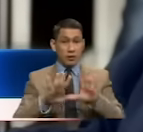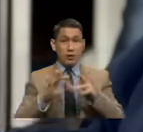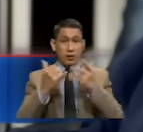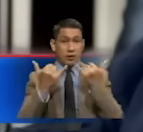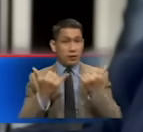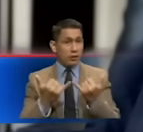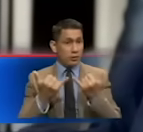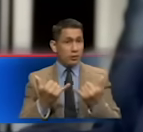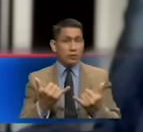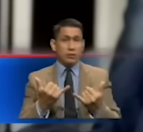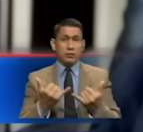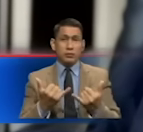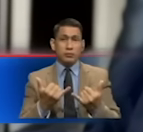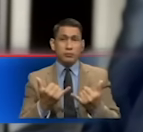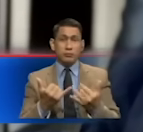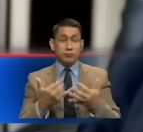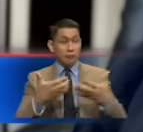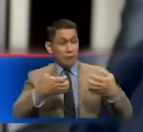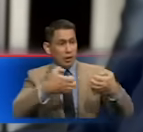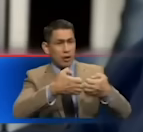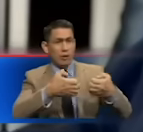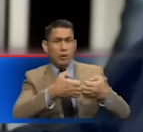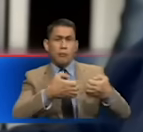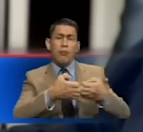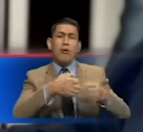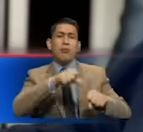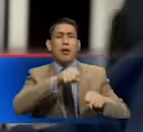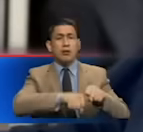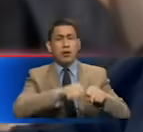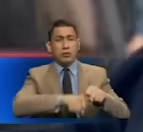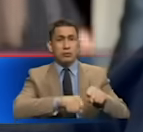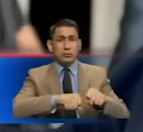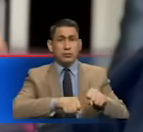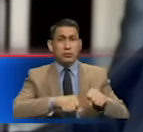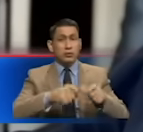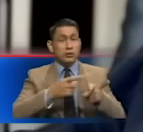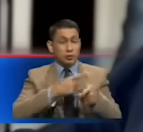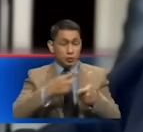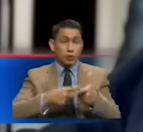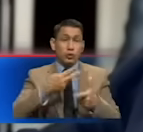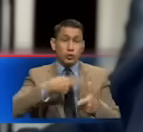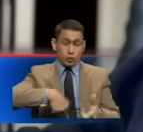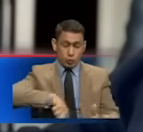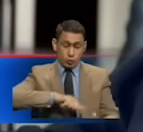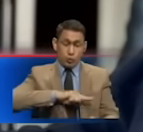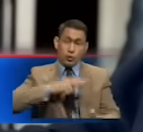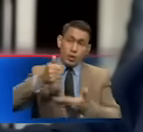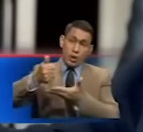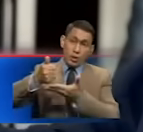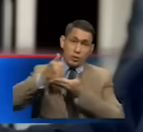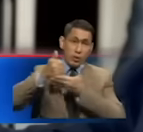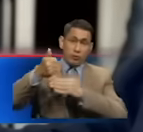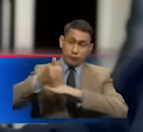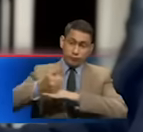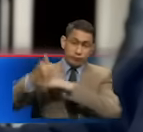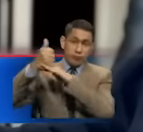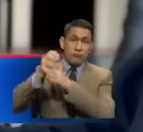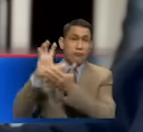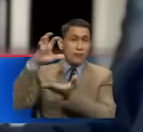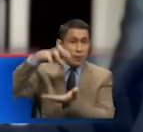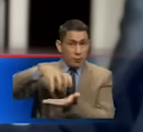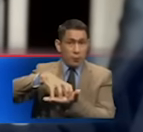poquito de problemas porque la máquina está obsoleta. Entonces tenemos que trabajar también junto a la prefecta para poder hacer frente a